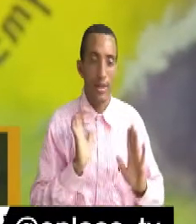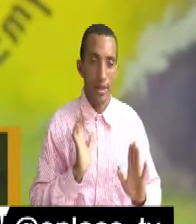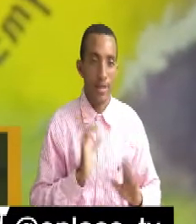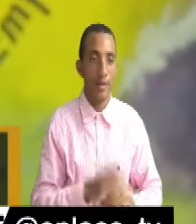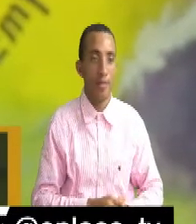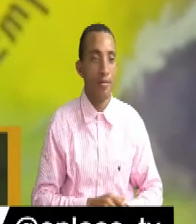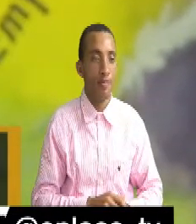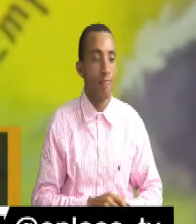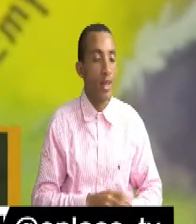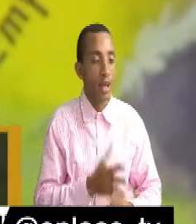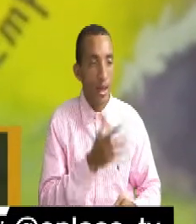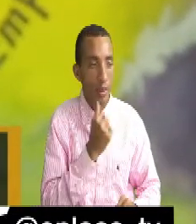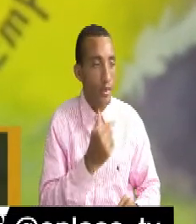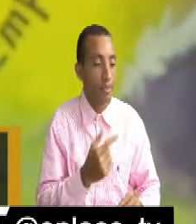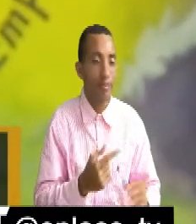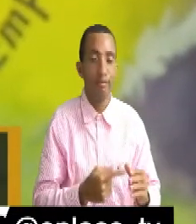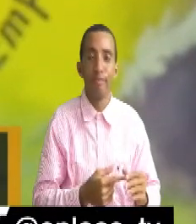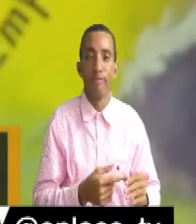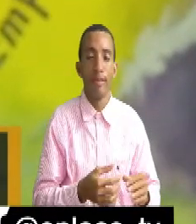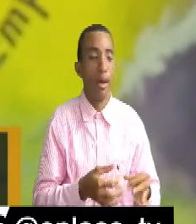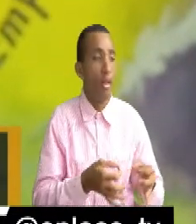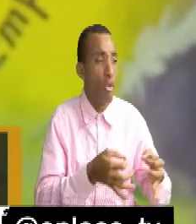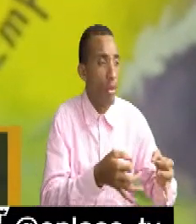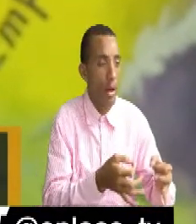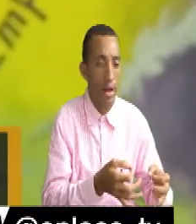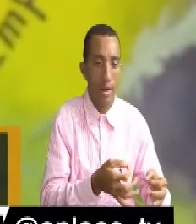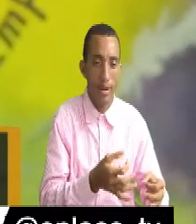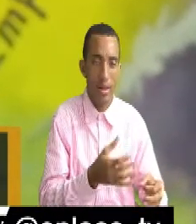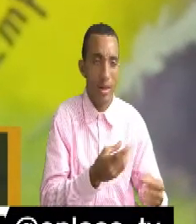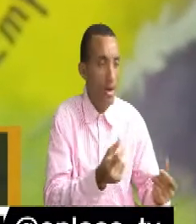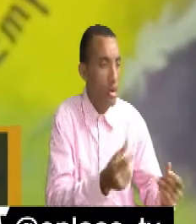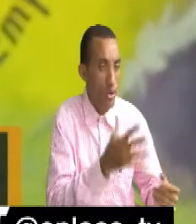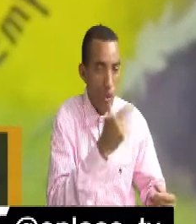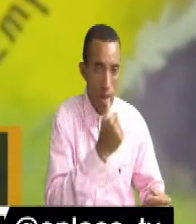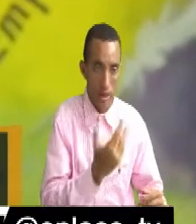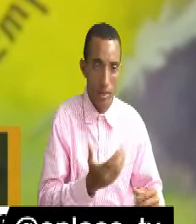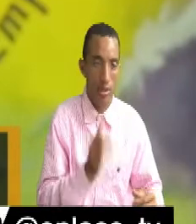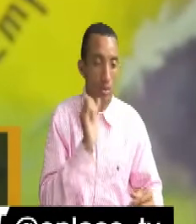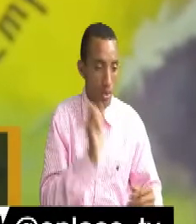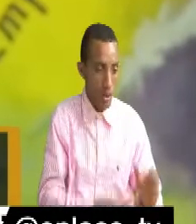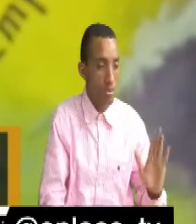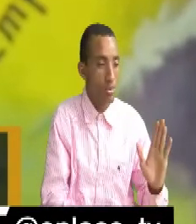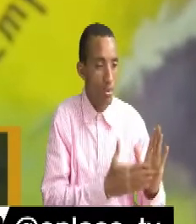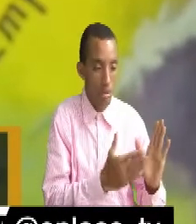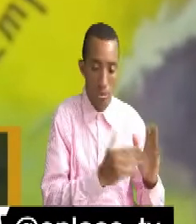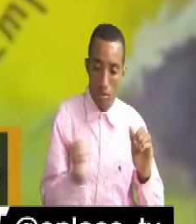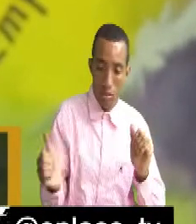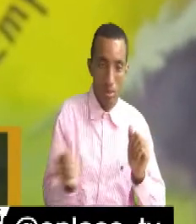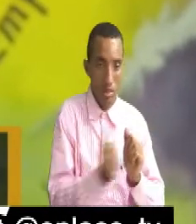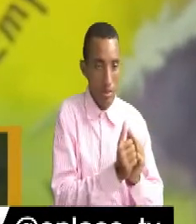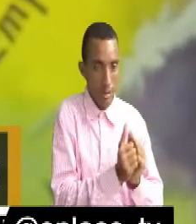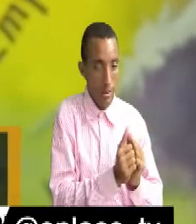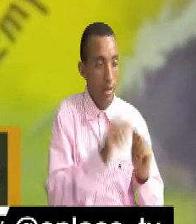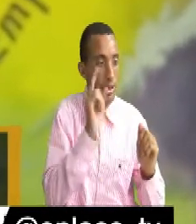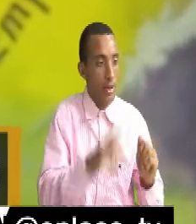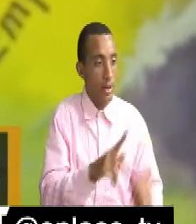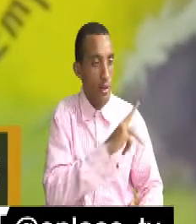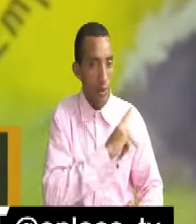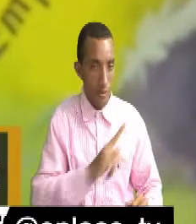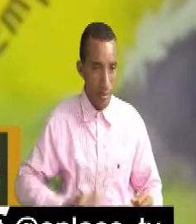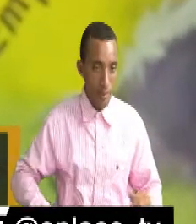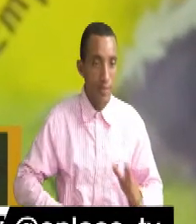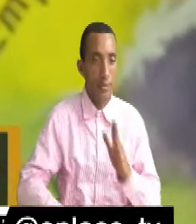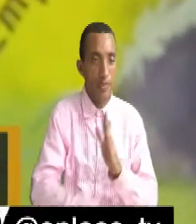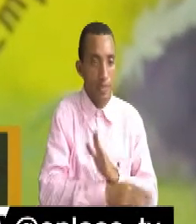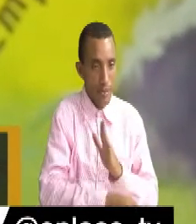se actúa de manera rápida y esto entonces para nosotras fundamental pues el acompañamiento de la personería y que sabemos que seguimos contando